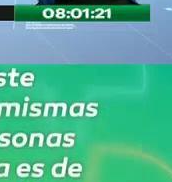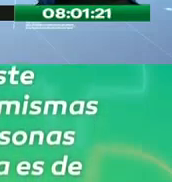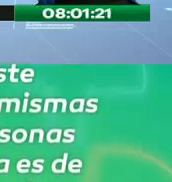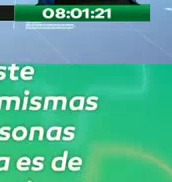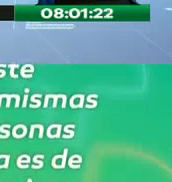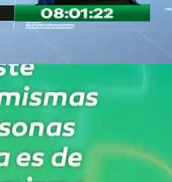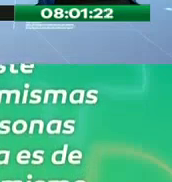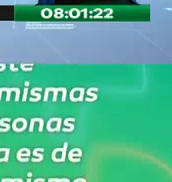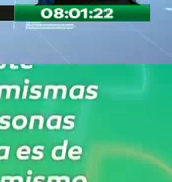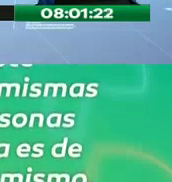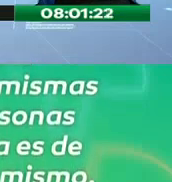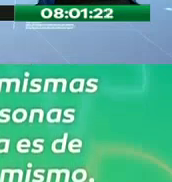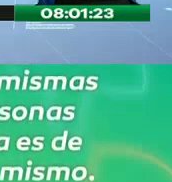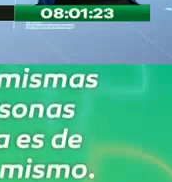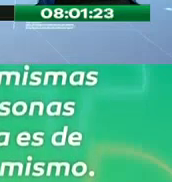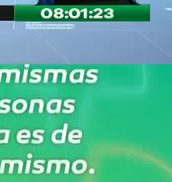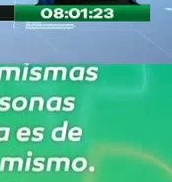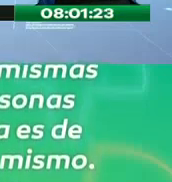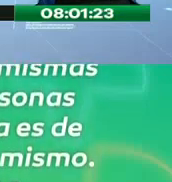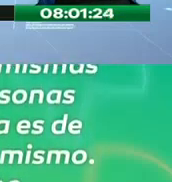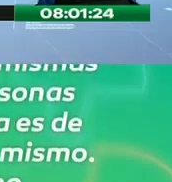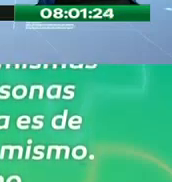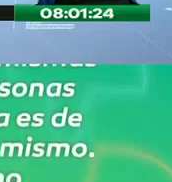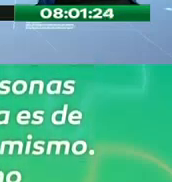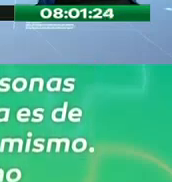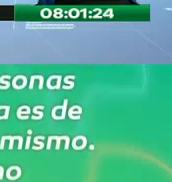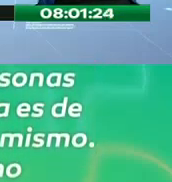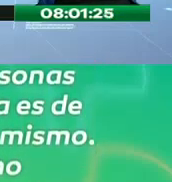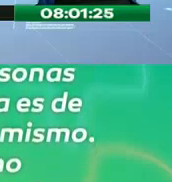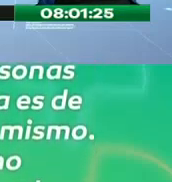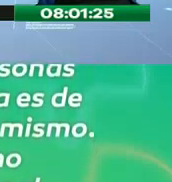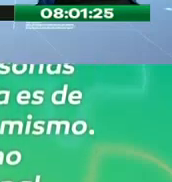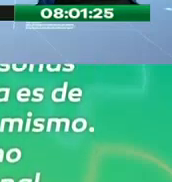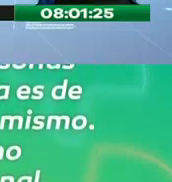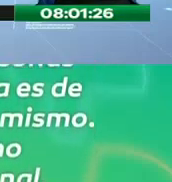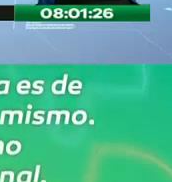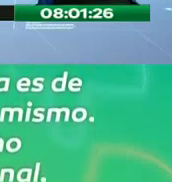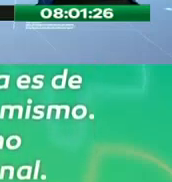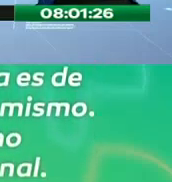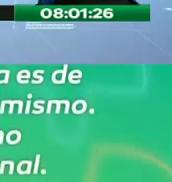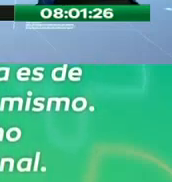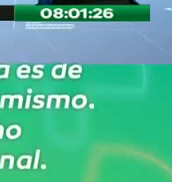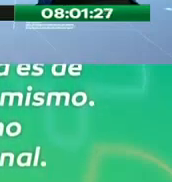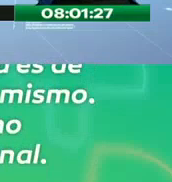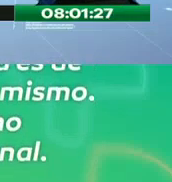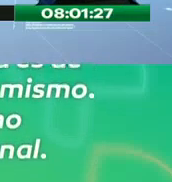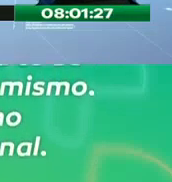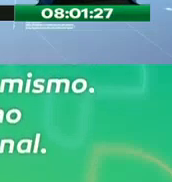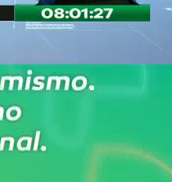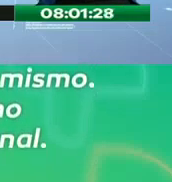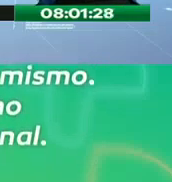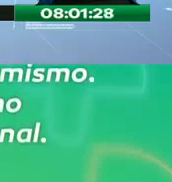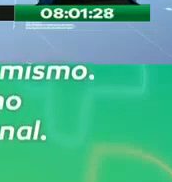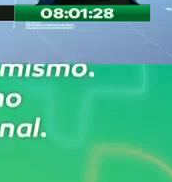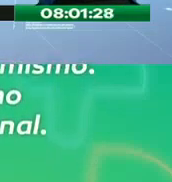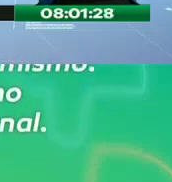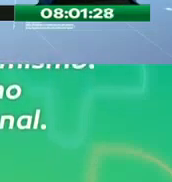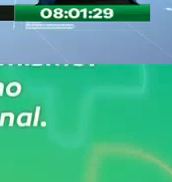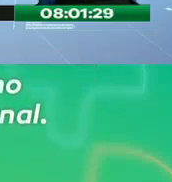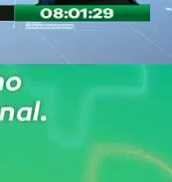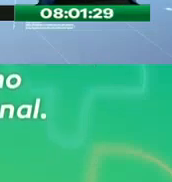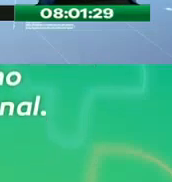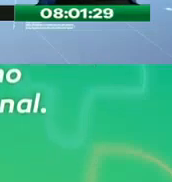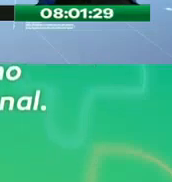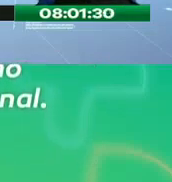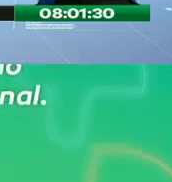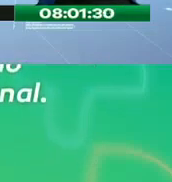un sector del malecón, no precisamente en el malecón, en el centro de la playa, no me acuerdo cómo se llama, Chipipe o San Lorenzo,